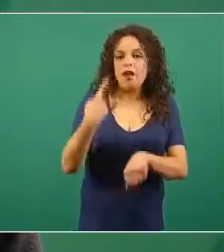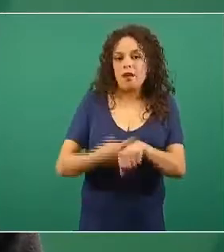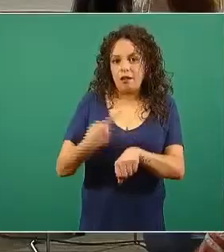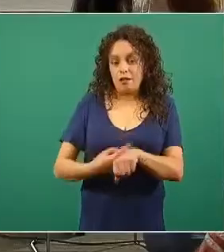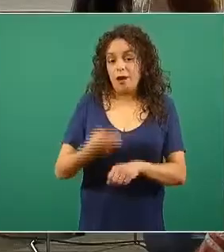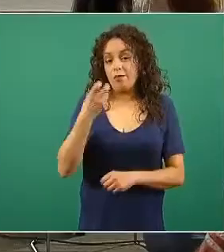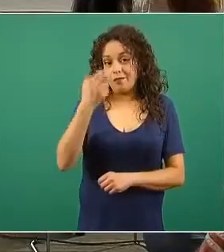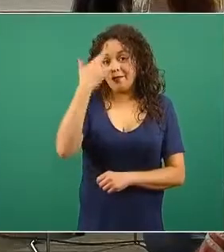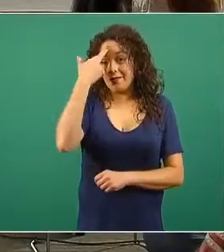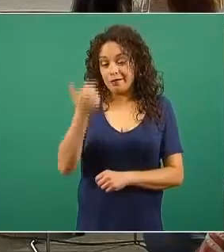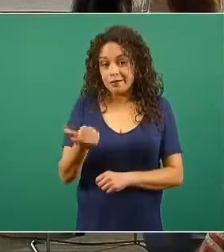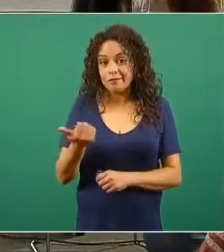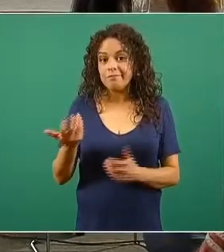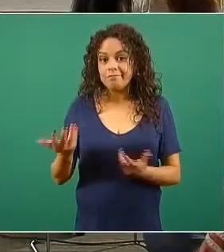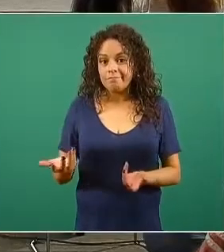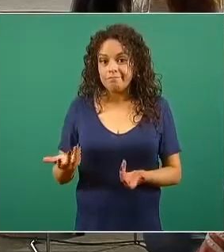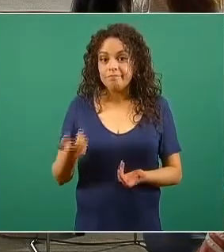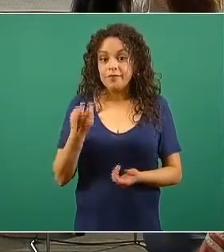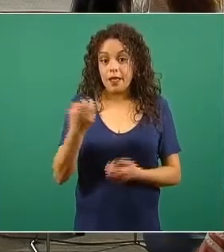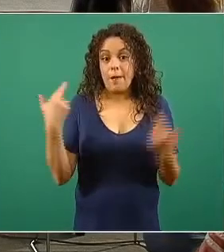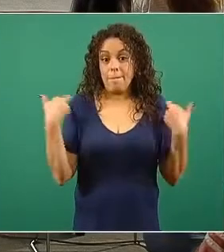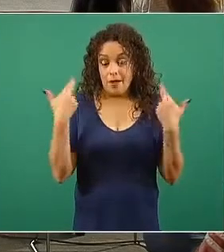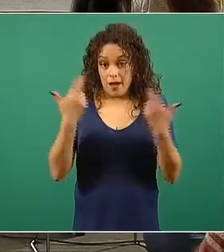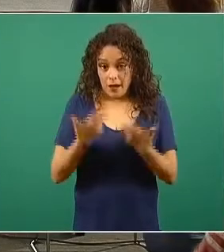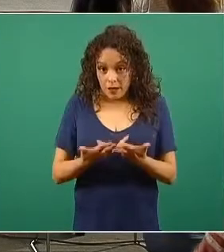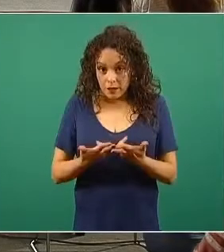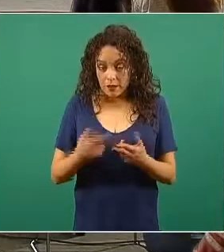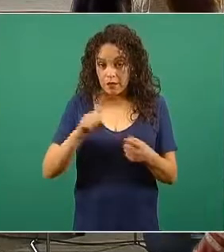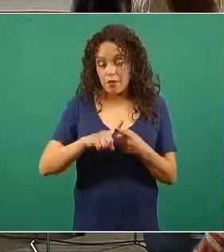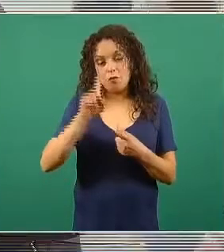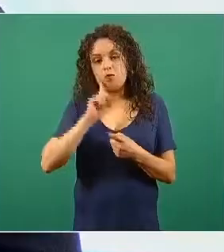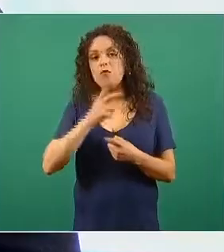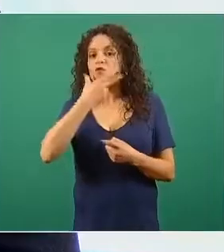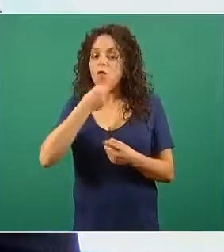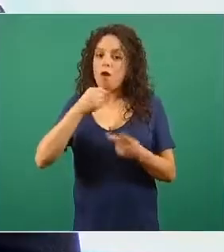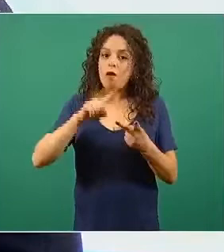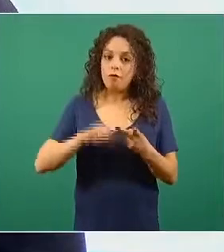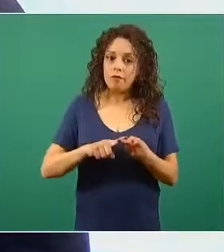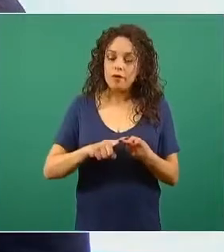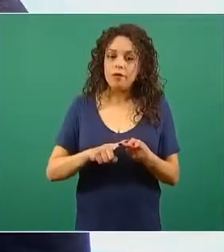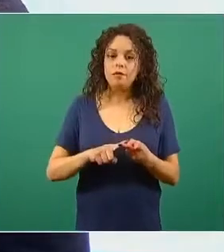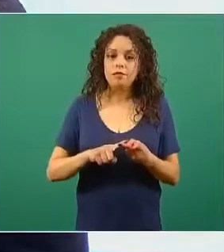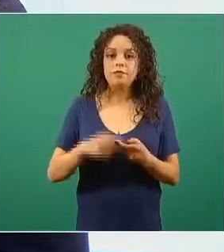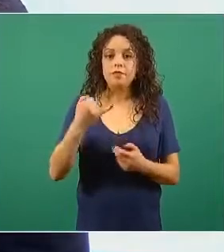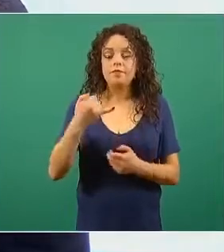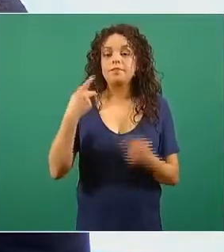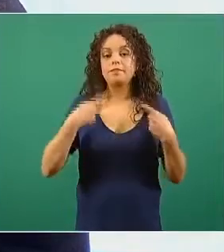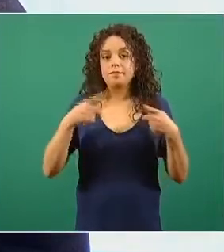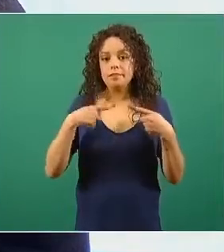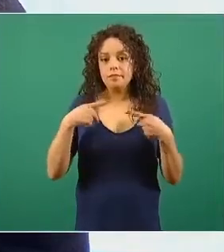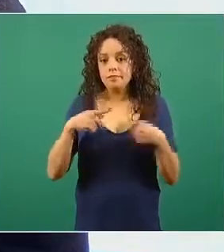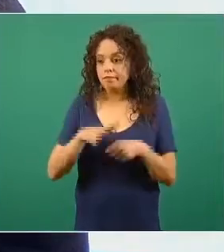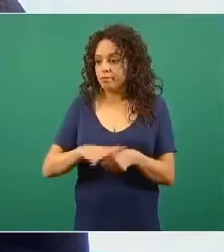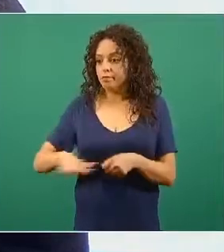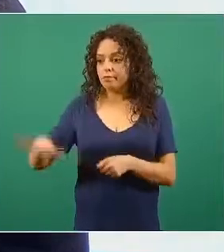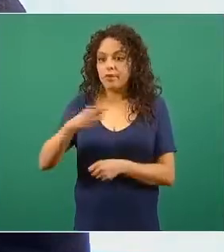son precisamente los maestros, las maestras y el personal que se requiere para que una